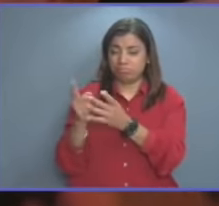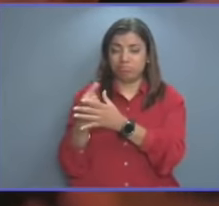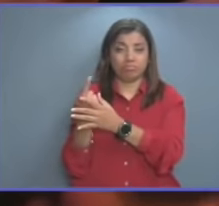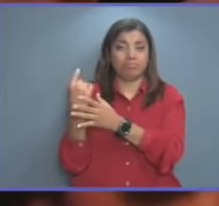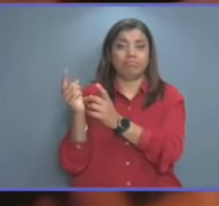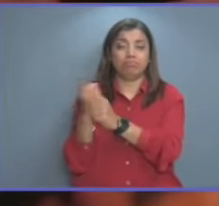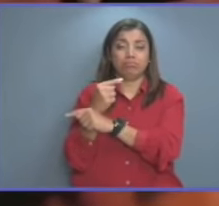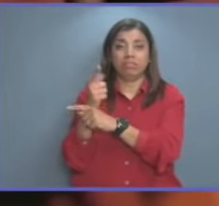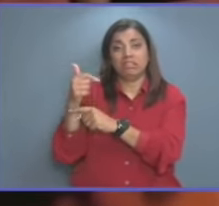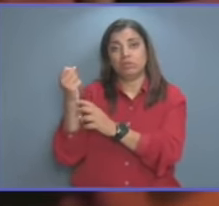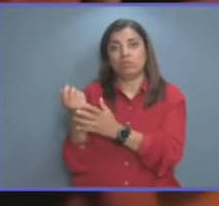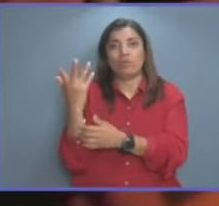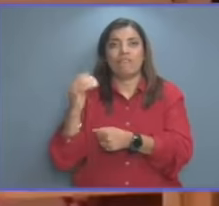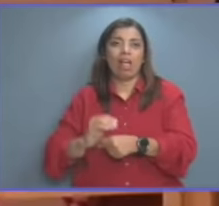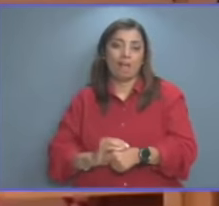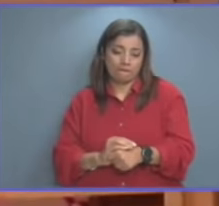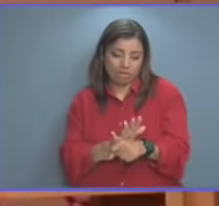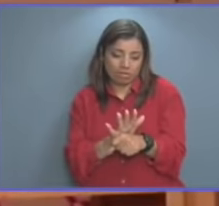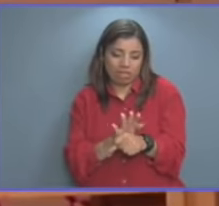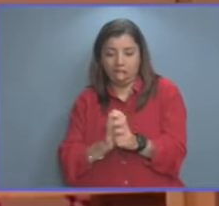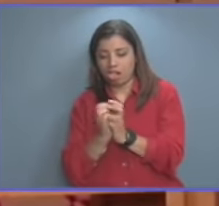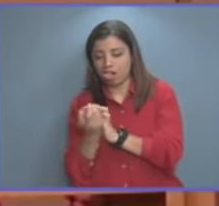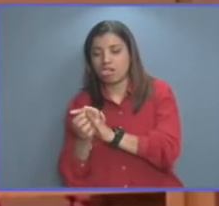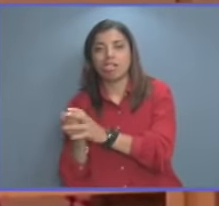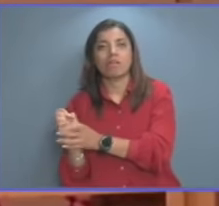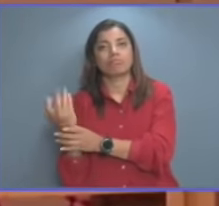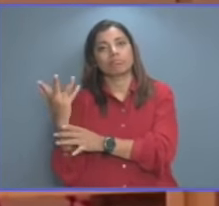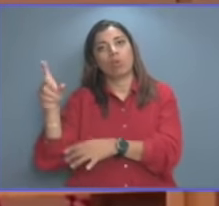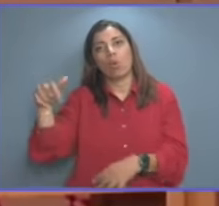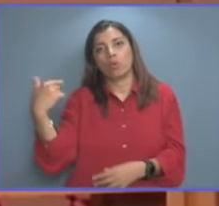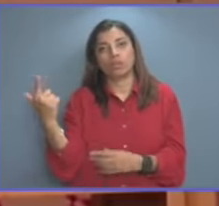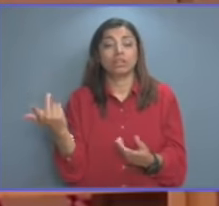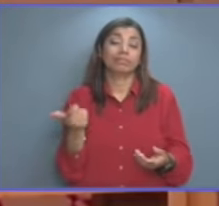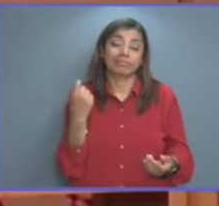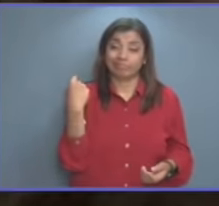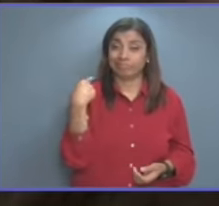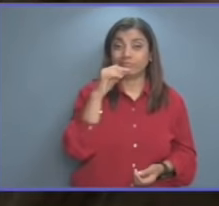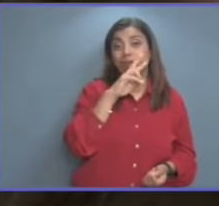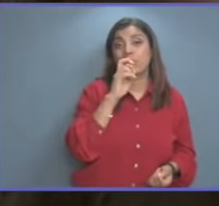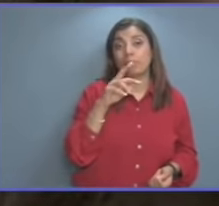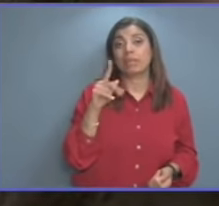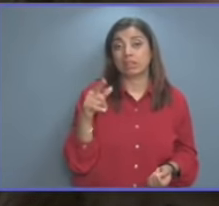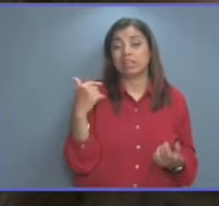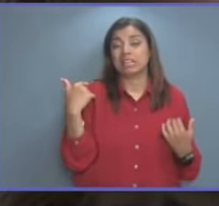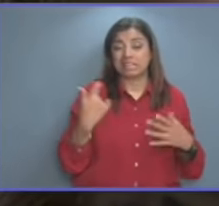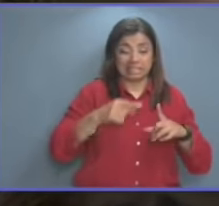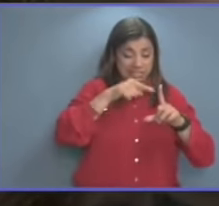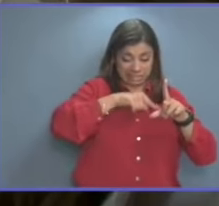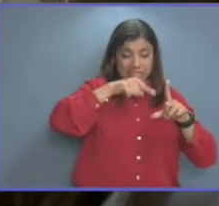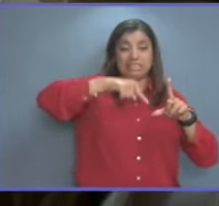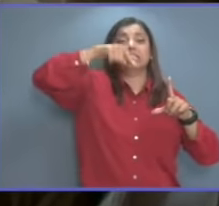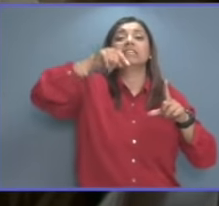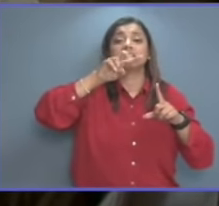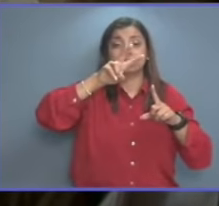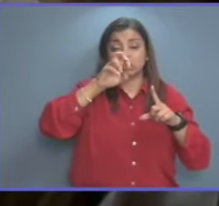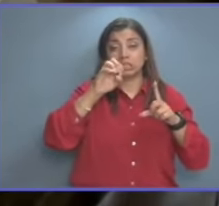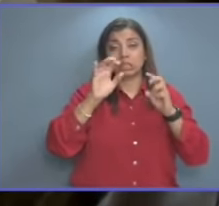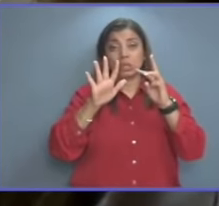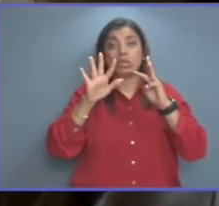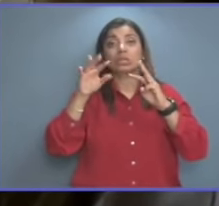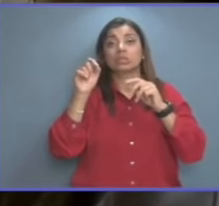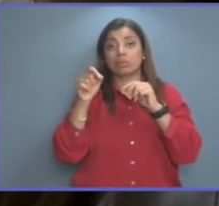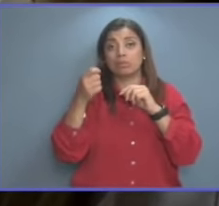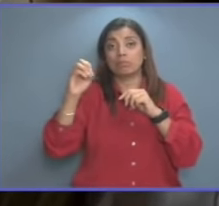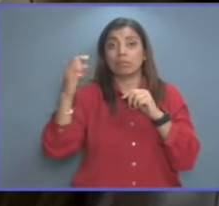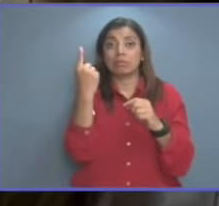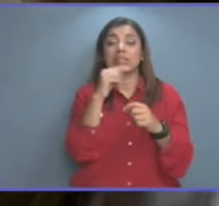la noticia llega después de que francia registrará del 2021 una cifra récord de 208 mil contagios por la propagación de